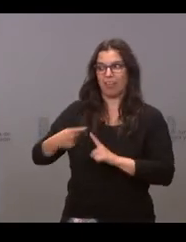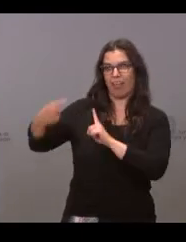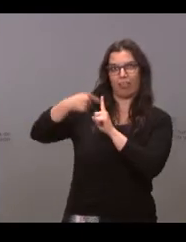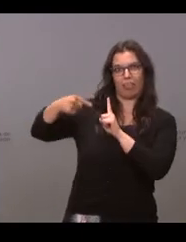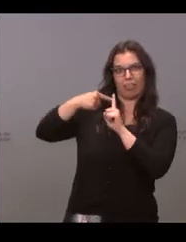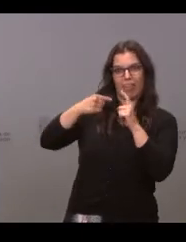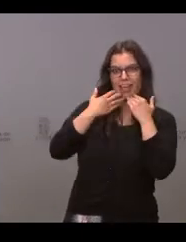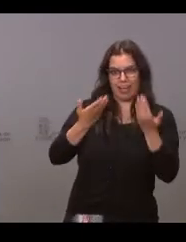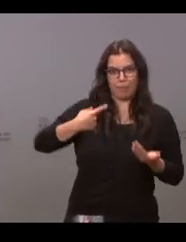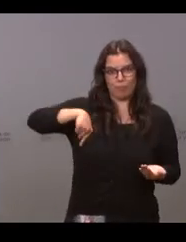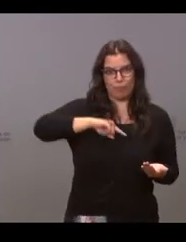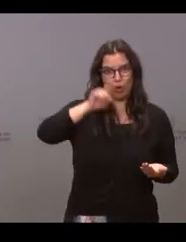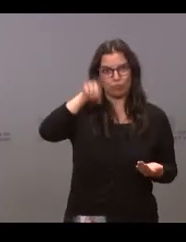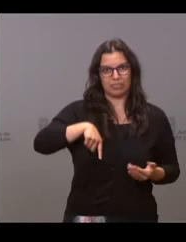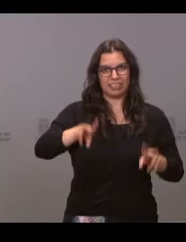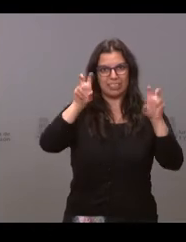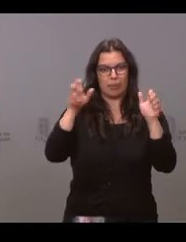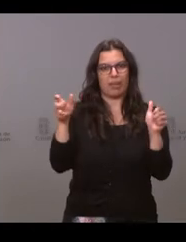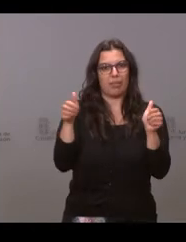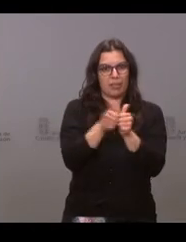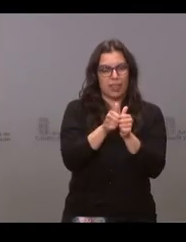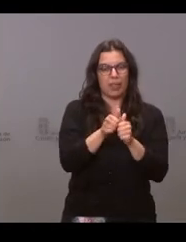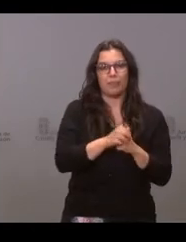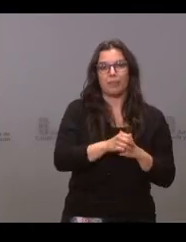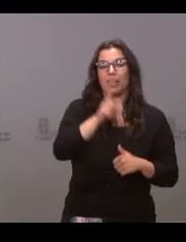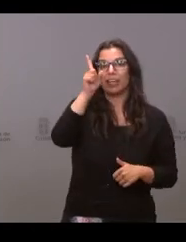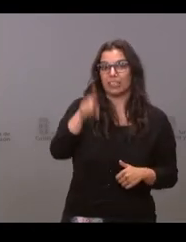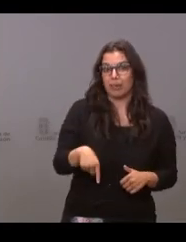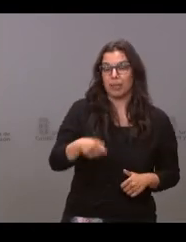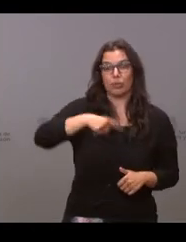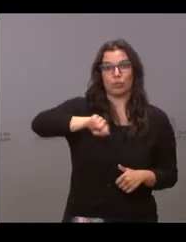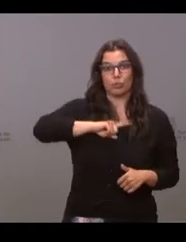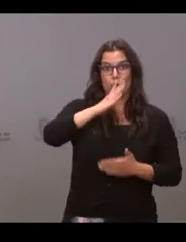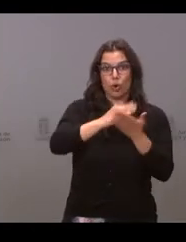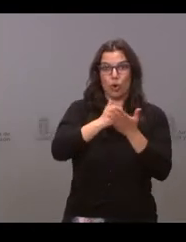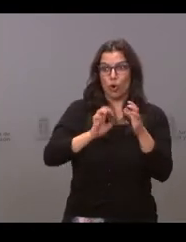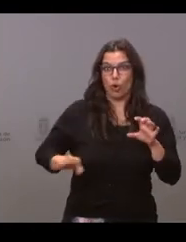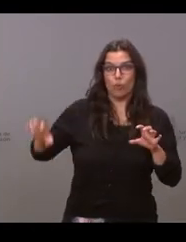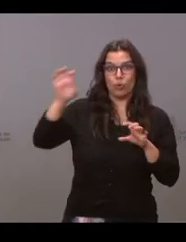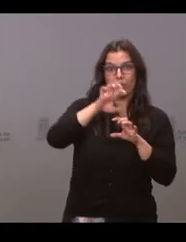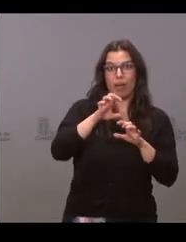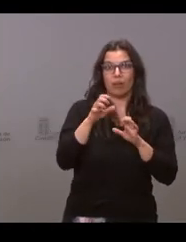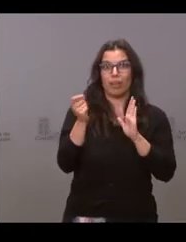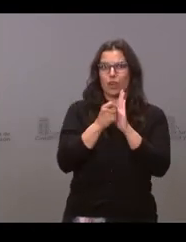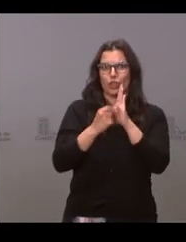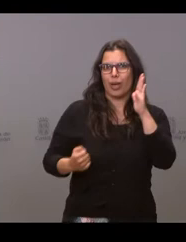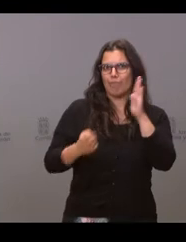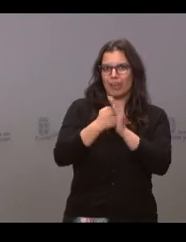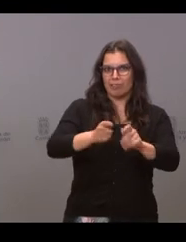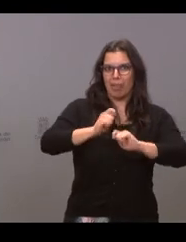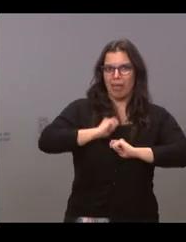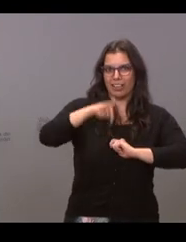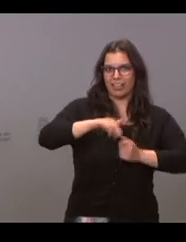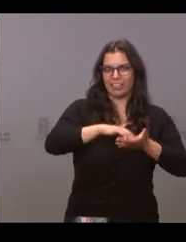de dependencia también cuando hablamos de dependencia de que somos la única comunidad autónoma con sobresaliente pues es porque